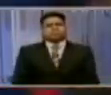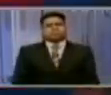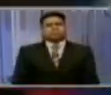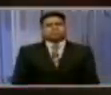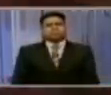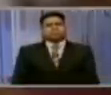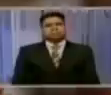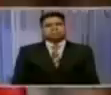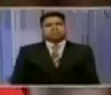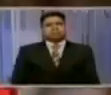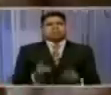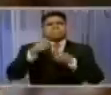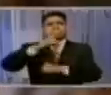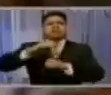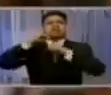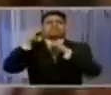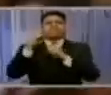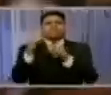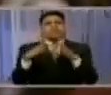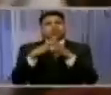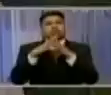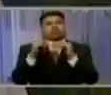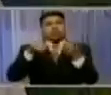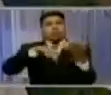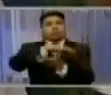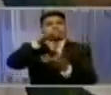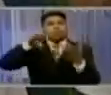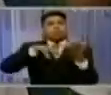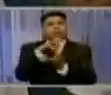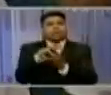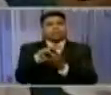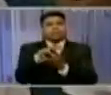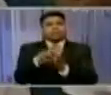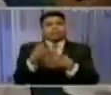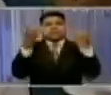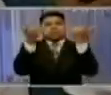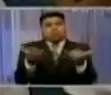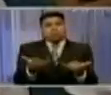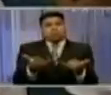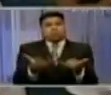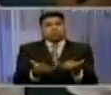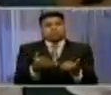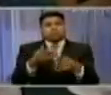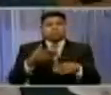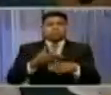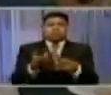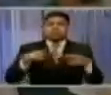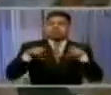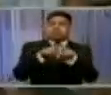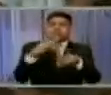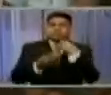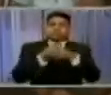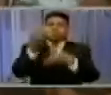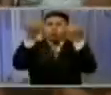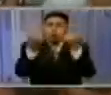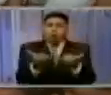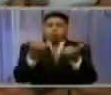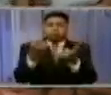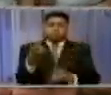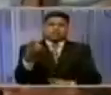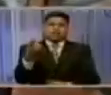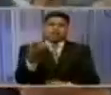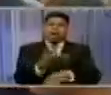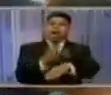para enfrentar cualquier dificultad que nos toque, como lo hemos hecho hoy, ayer, y lo seguiremos haciendo mañana y todos los